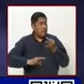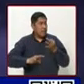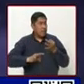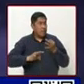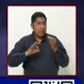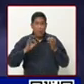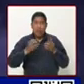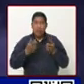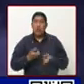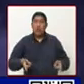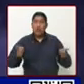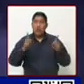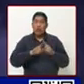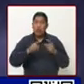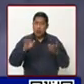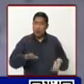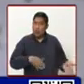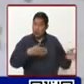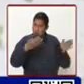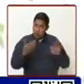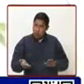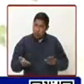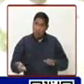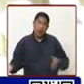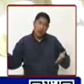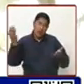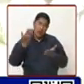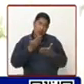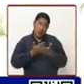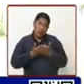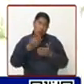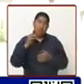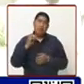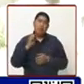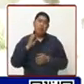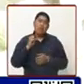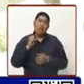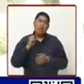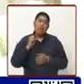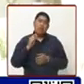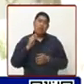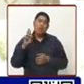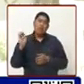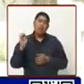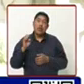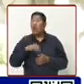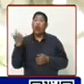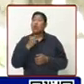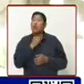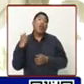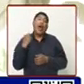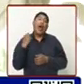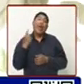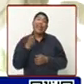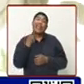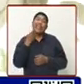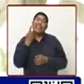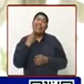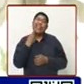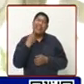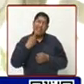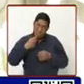habría perdido la vida. Llegamos hasta la tumba de Alejandro Mestre Descalzo, otro de los curas acusado de